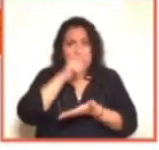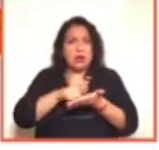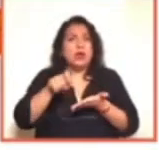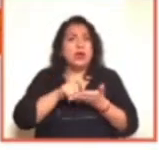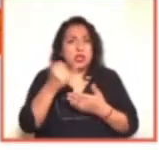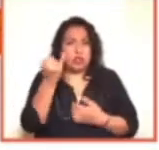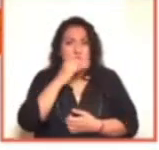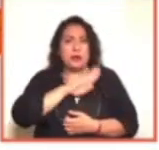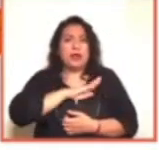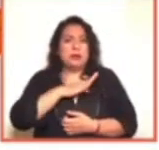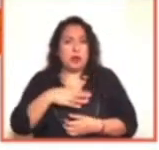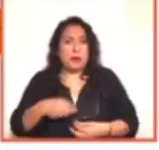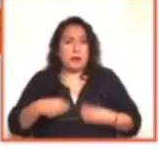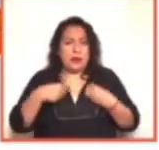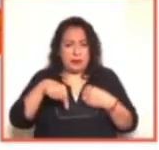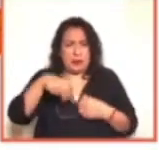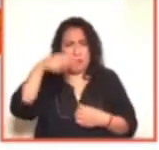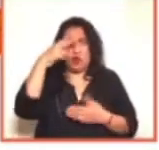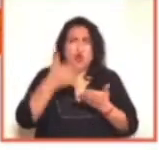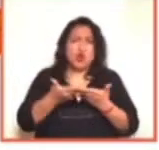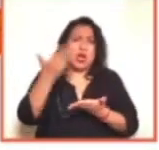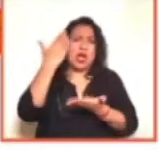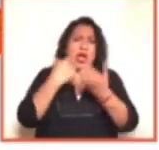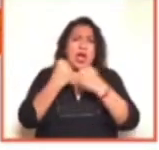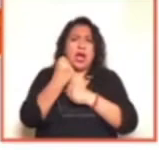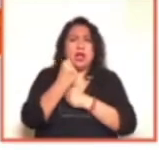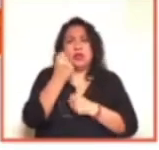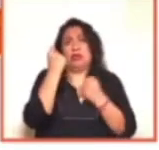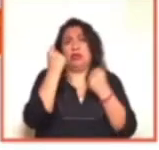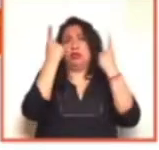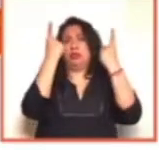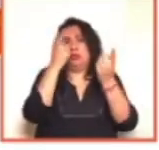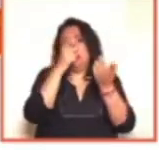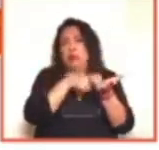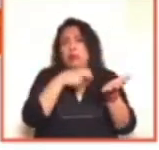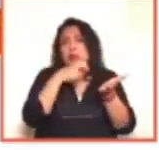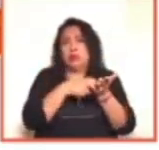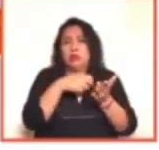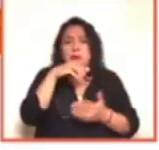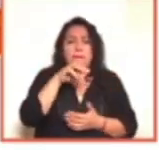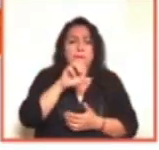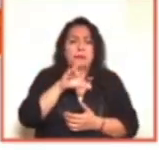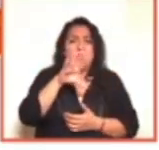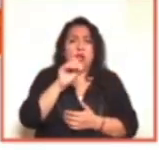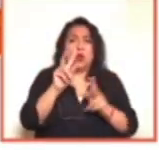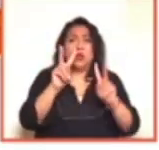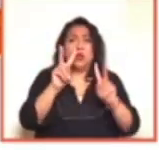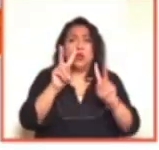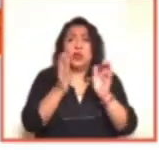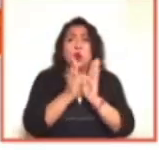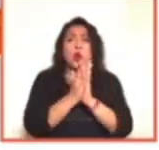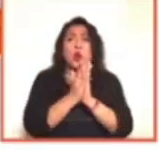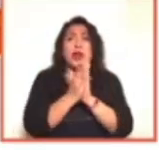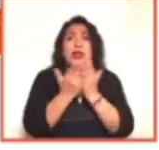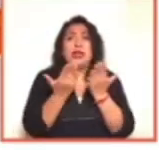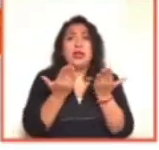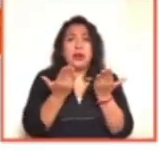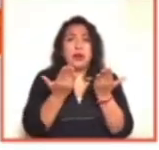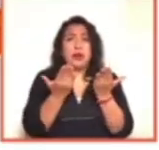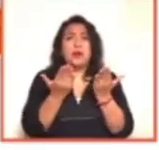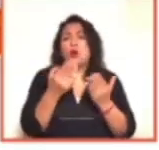México hace muchos años, el admirable editor y escritor Marco Perilli. Se titula su libro sencillamente